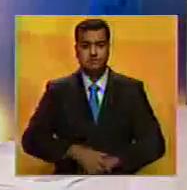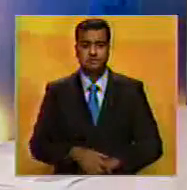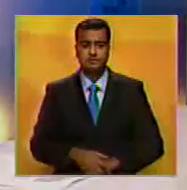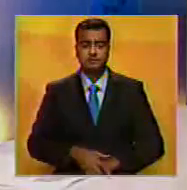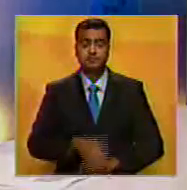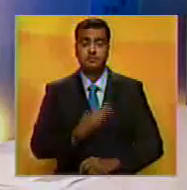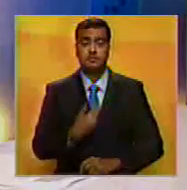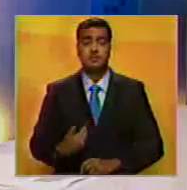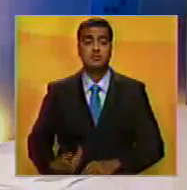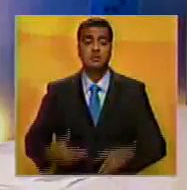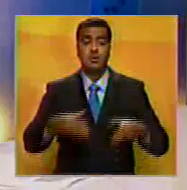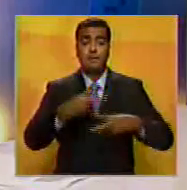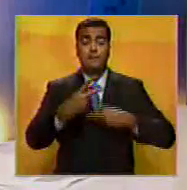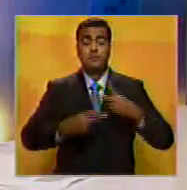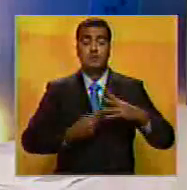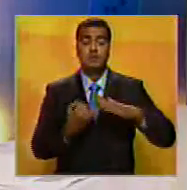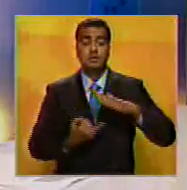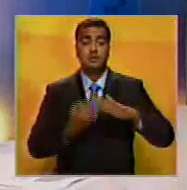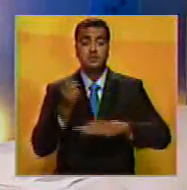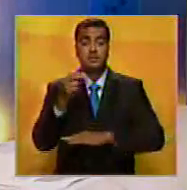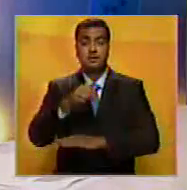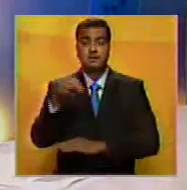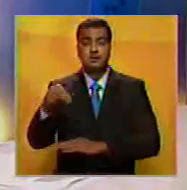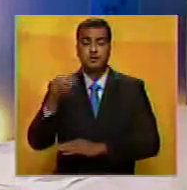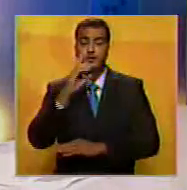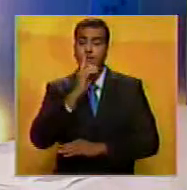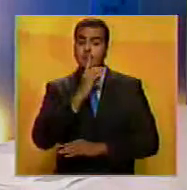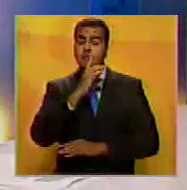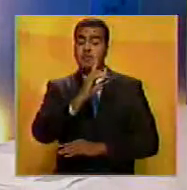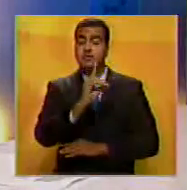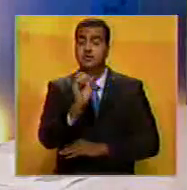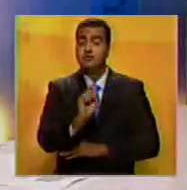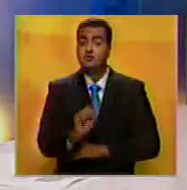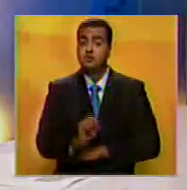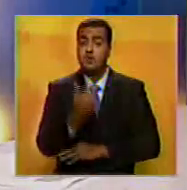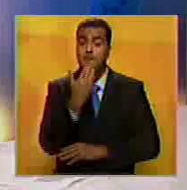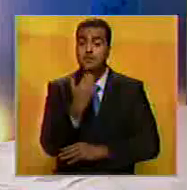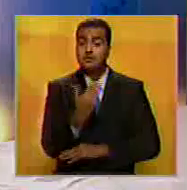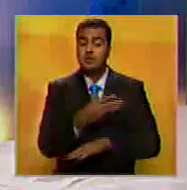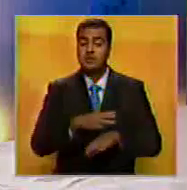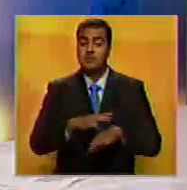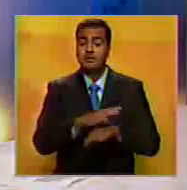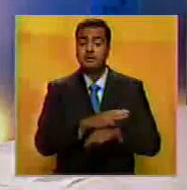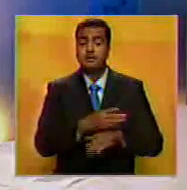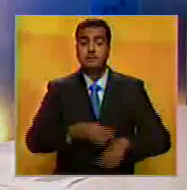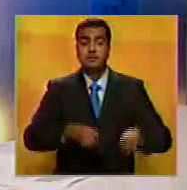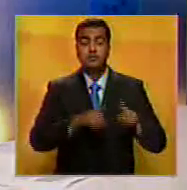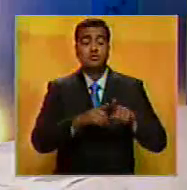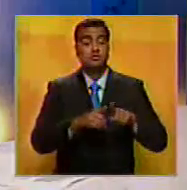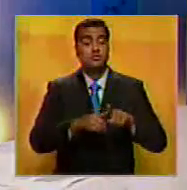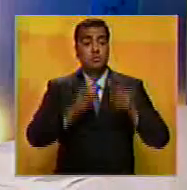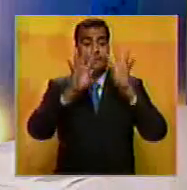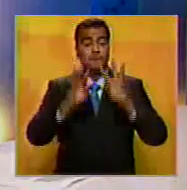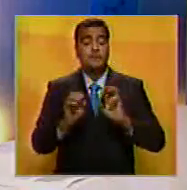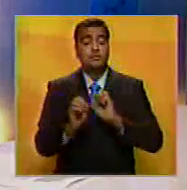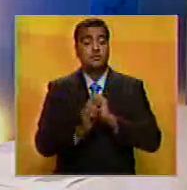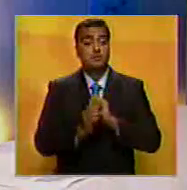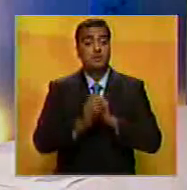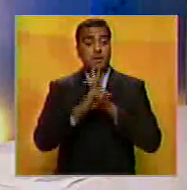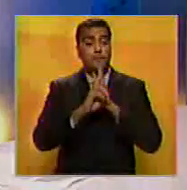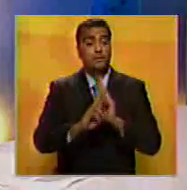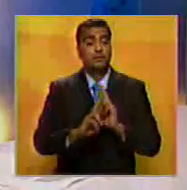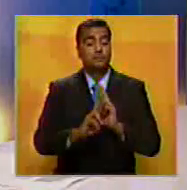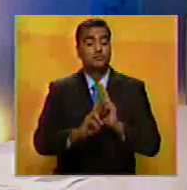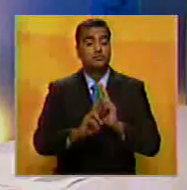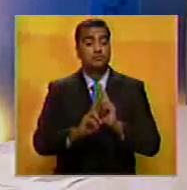La presidenta de la Comisión de Política Interior de la Asamblea Nacional, Delsa Solórzano, solicitó a la ministra de Asuntos Penitenciarios, Iris Varela, respuestas